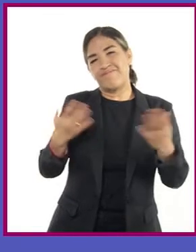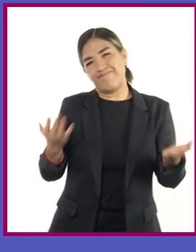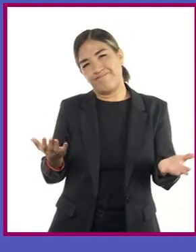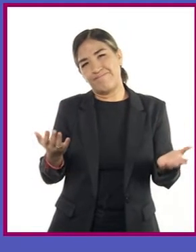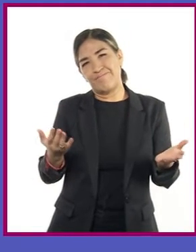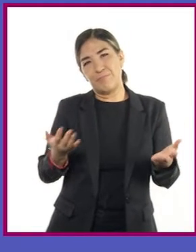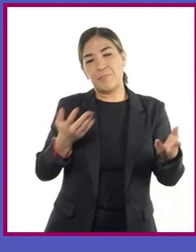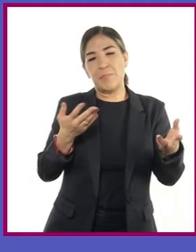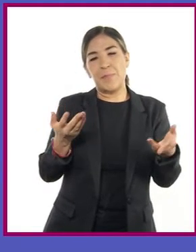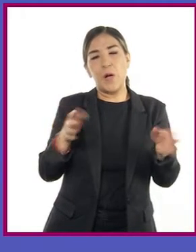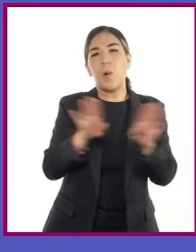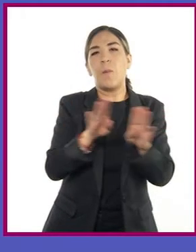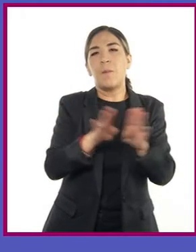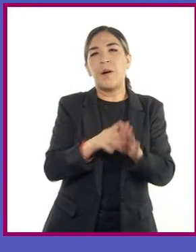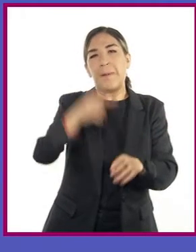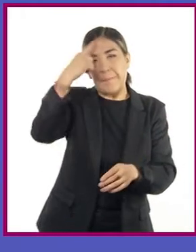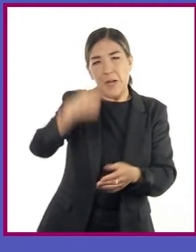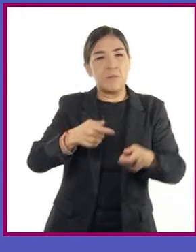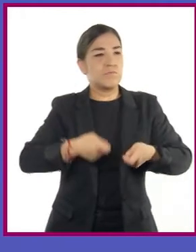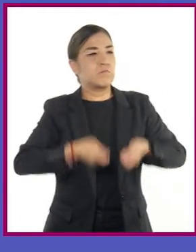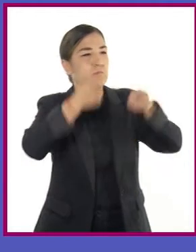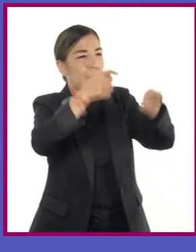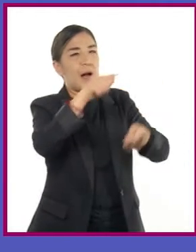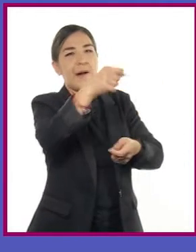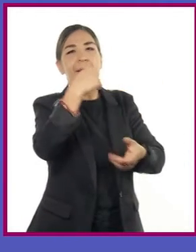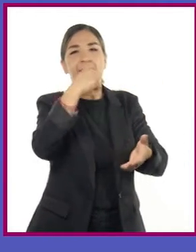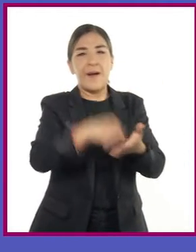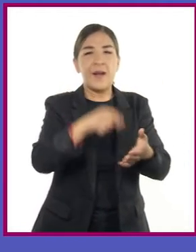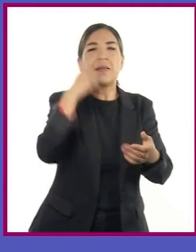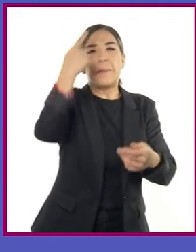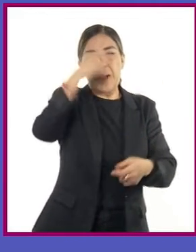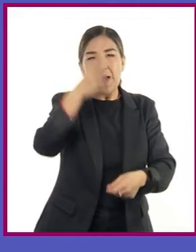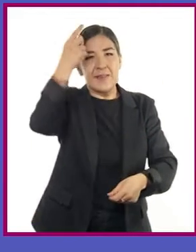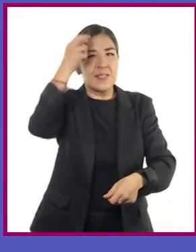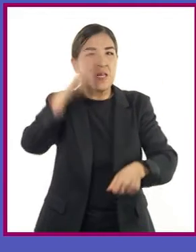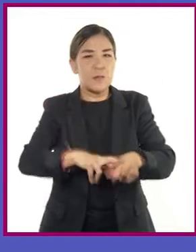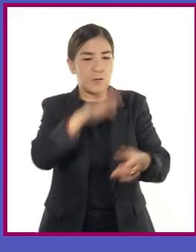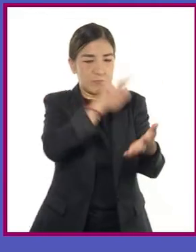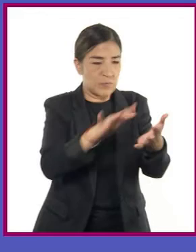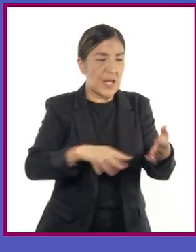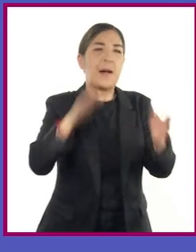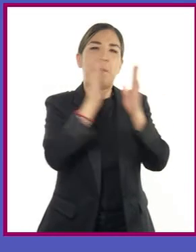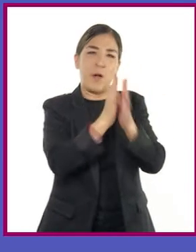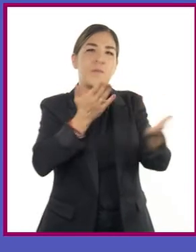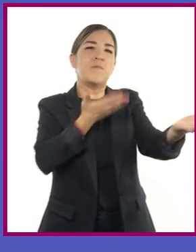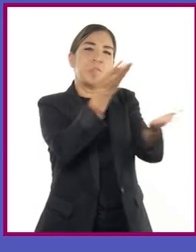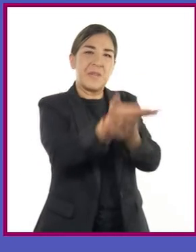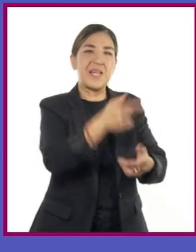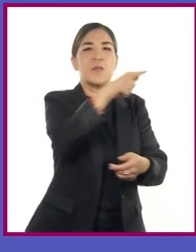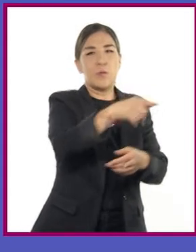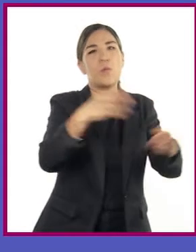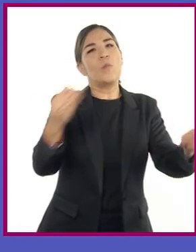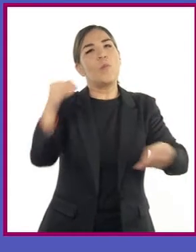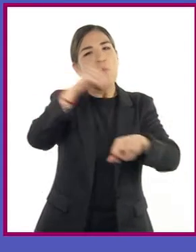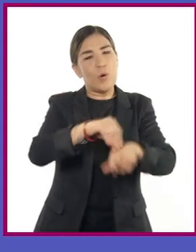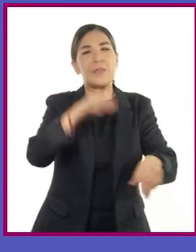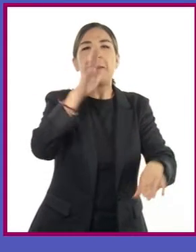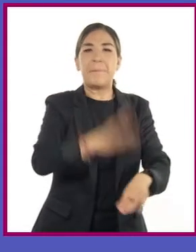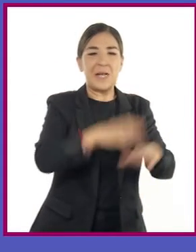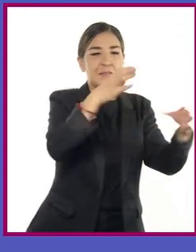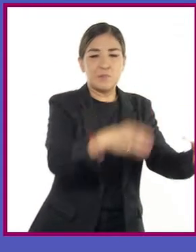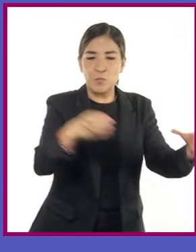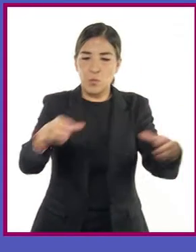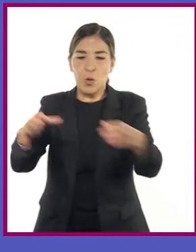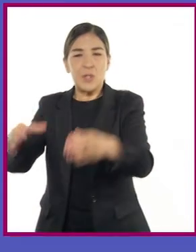Elaborar una carta a la dirección explicando el problema y solicitando la colocación de contenedores en las distintas áreas de la